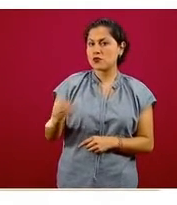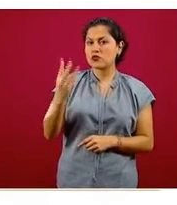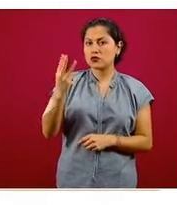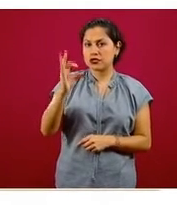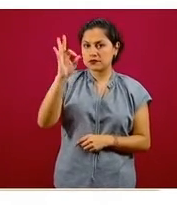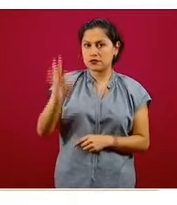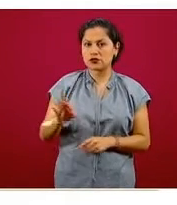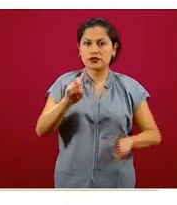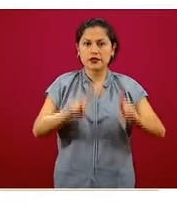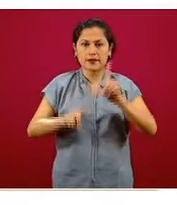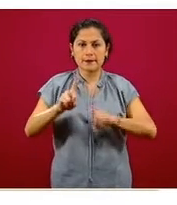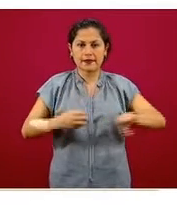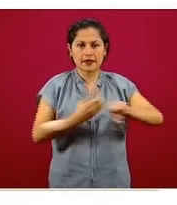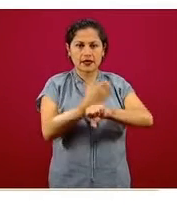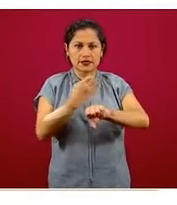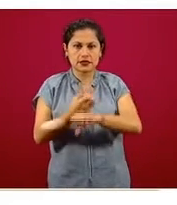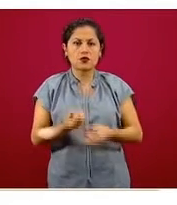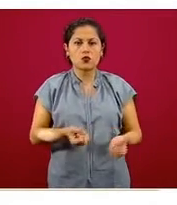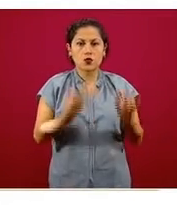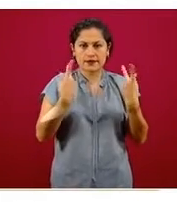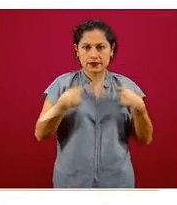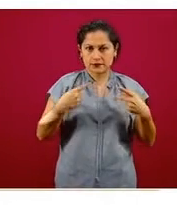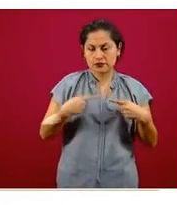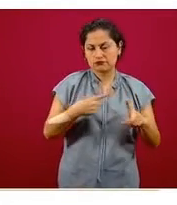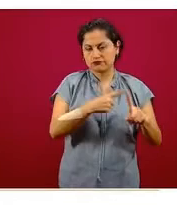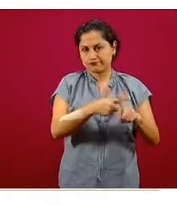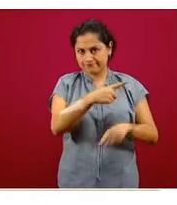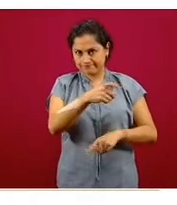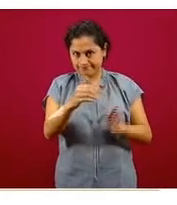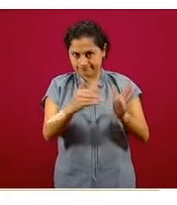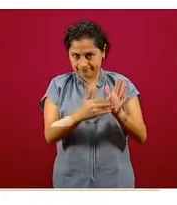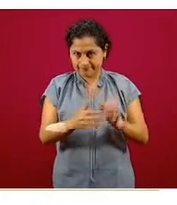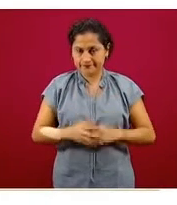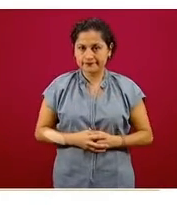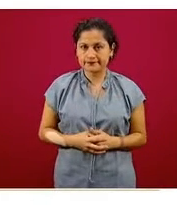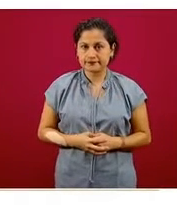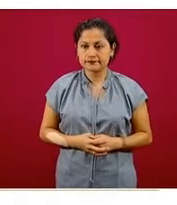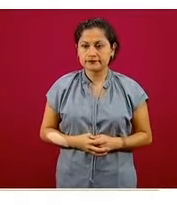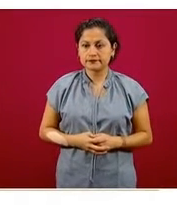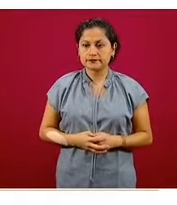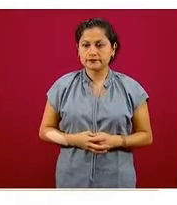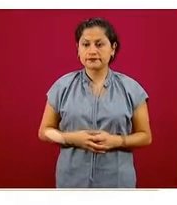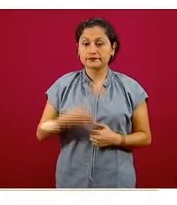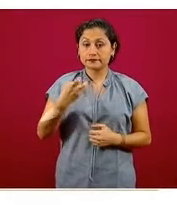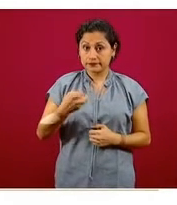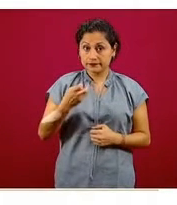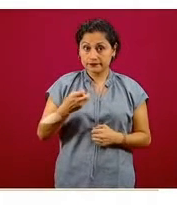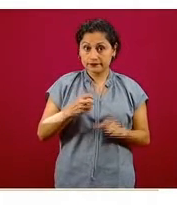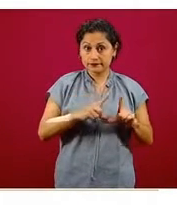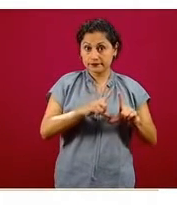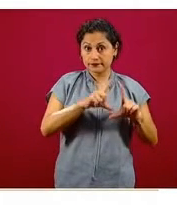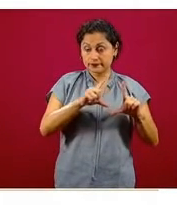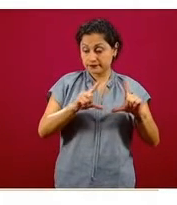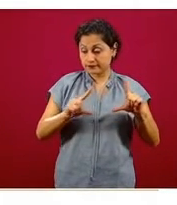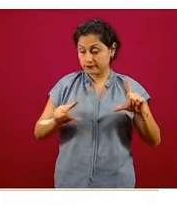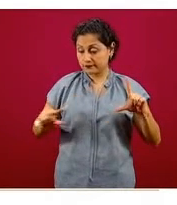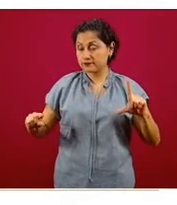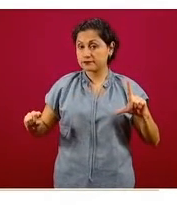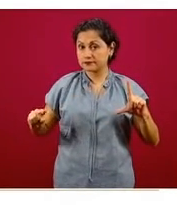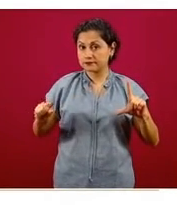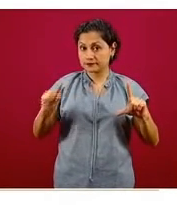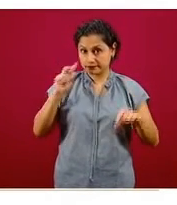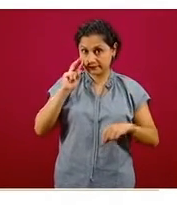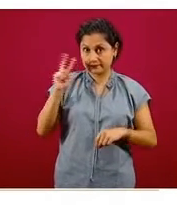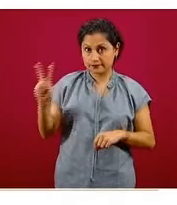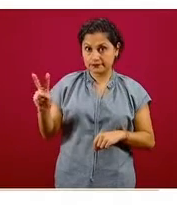visto que ha sido incrementando y continuará incrementándose en la medida que la carga acumulada continúe haciéndolo. Aquí podemos